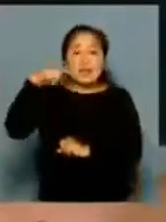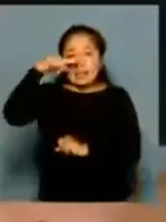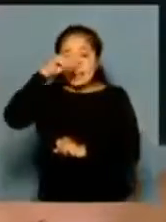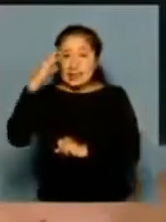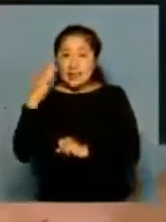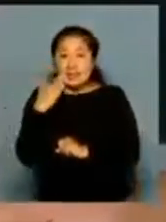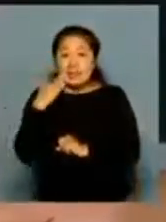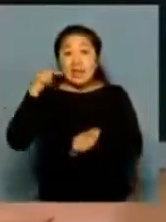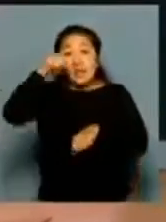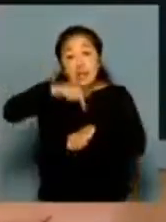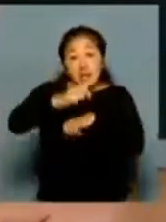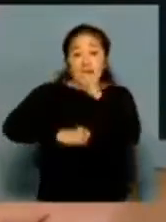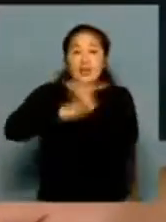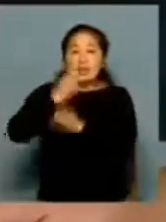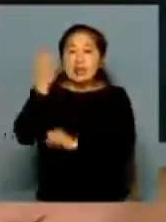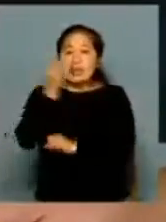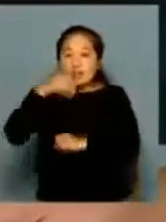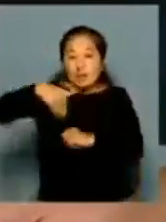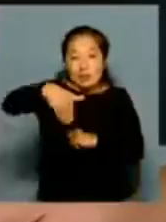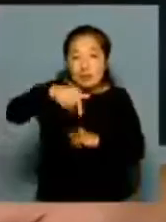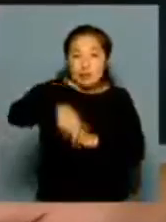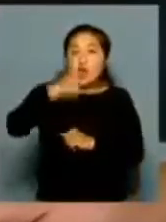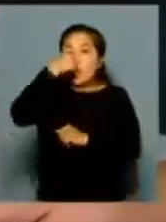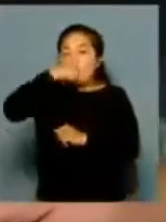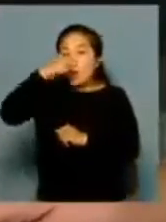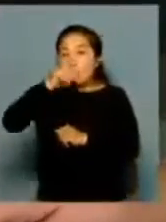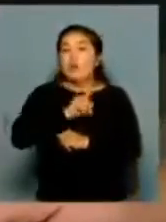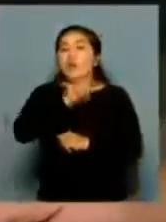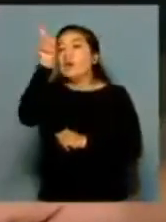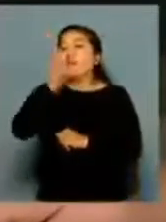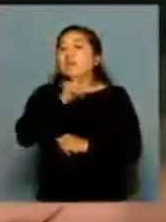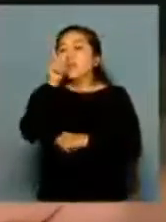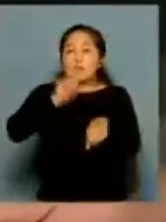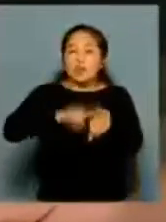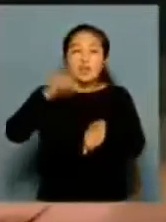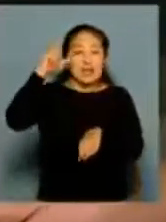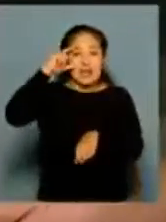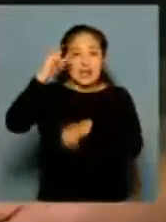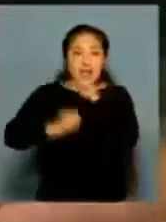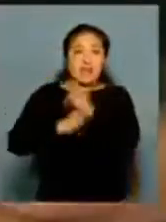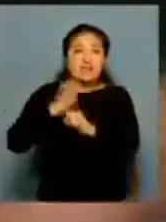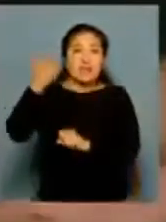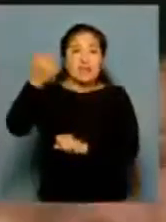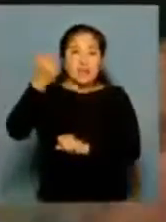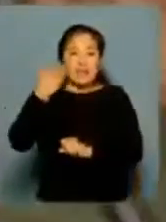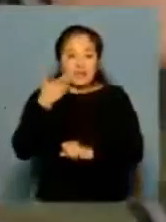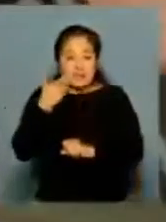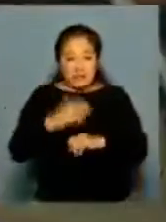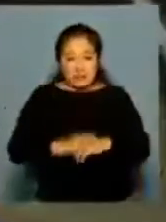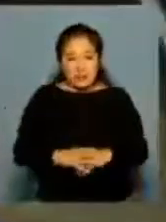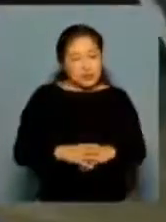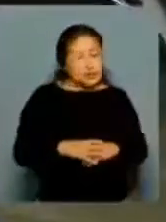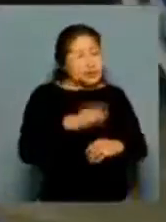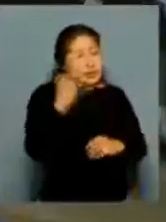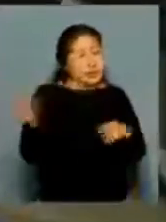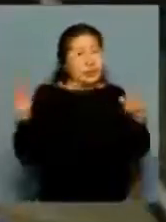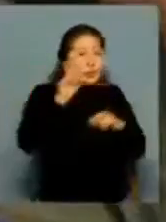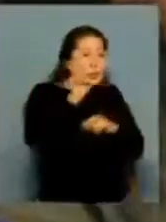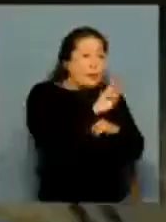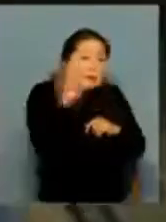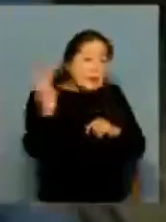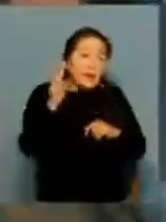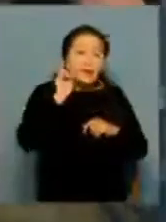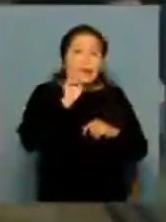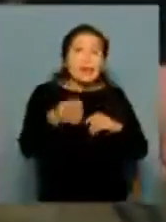desde hoy hasta el sábado que viene y el domingo en Tilcara desde las 10 hasta las 18 horas. Bueno, no es solamente venir a ver los